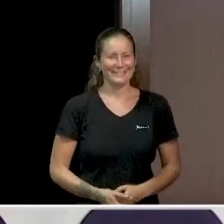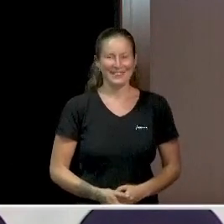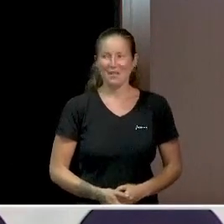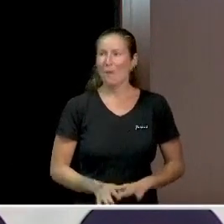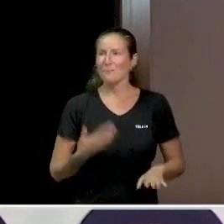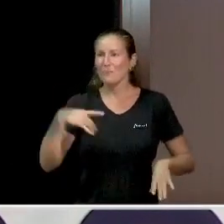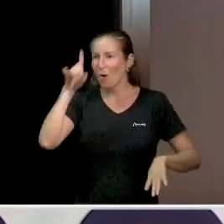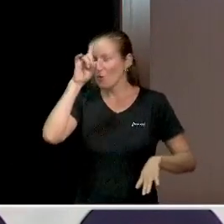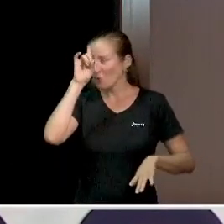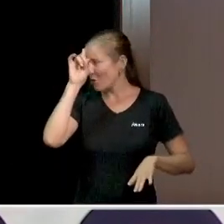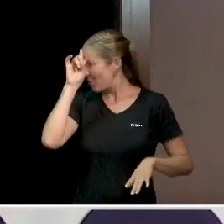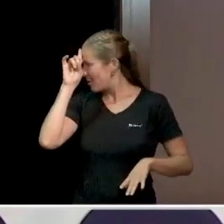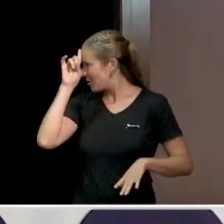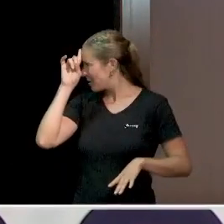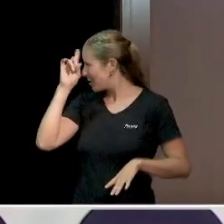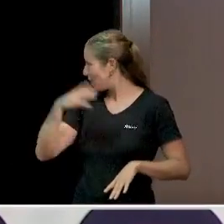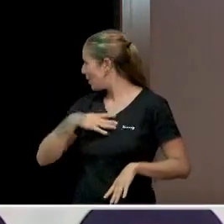No sé si será posible